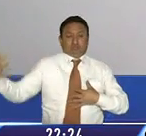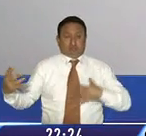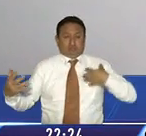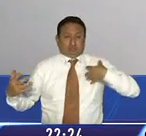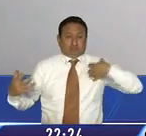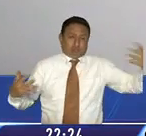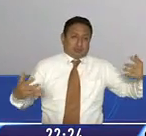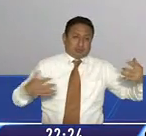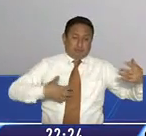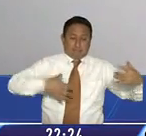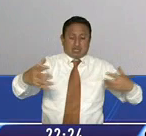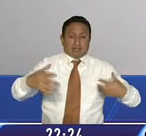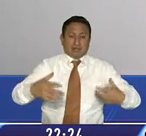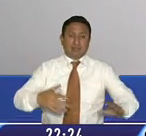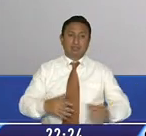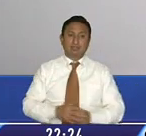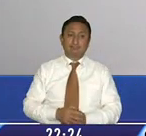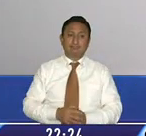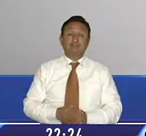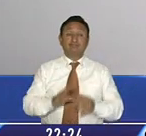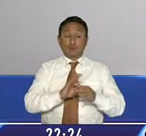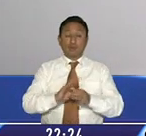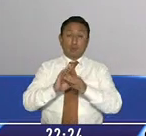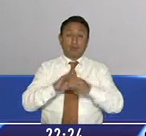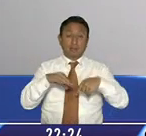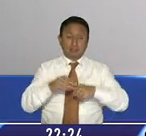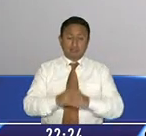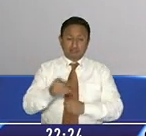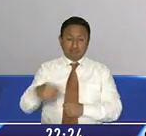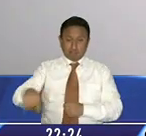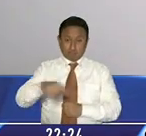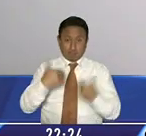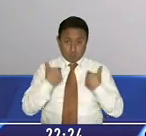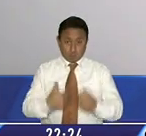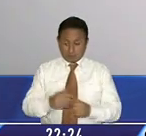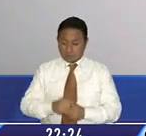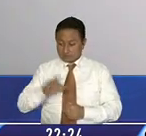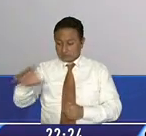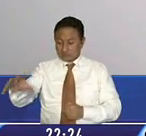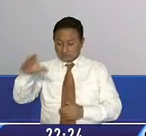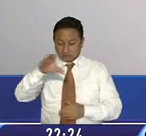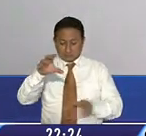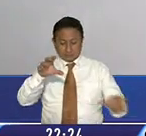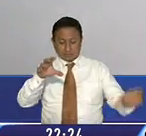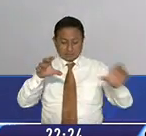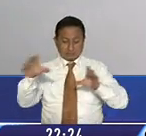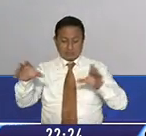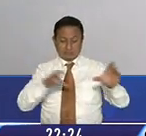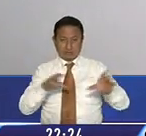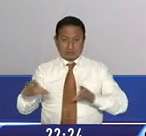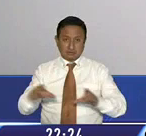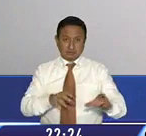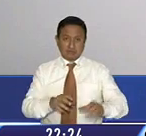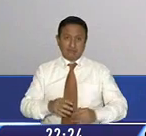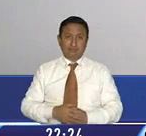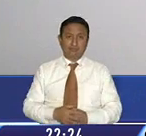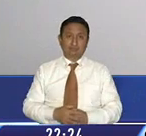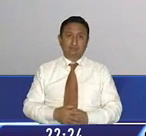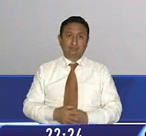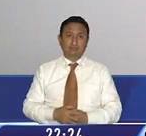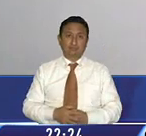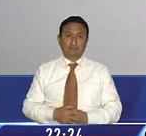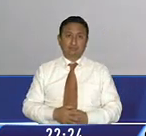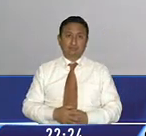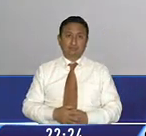partes y los compañeros, obviamente, el trabajo fue en recoger por sus restos de sus extremidades